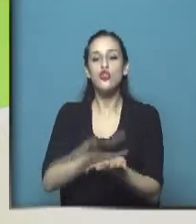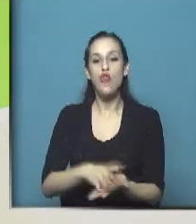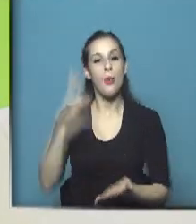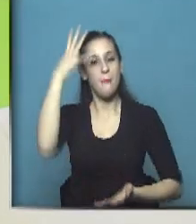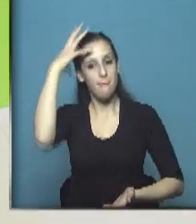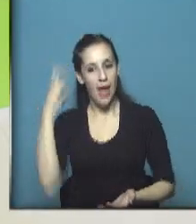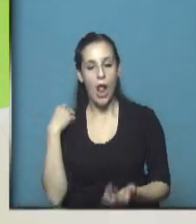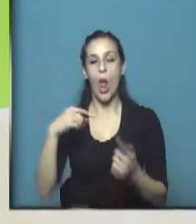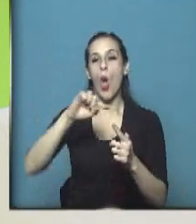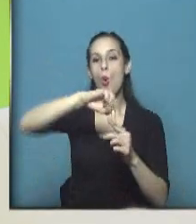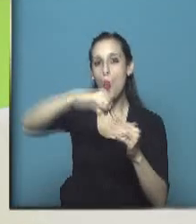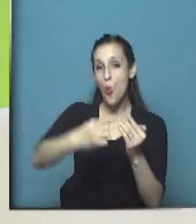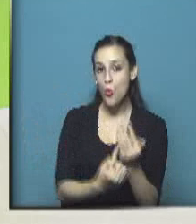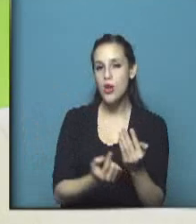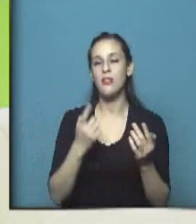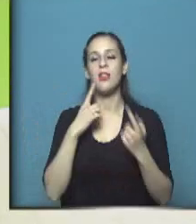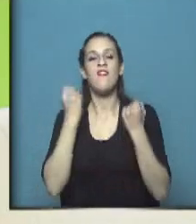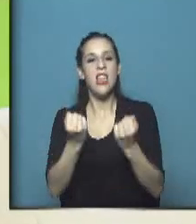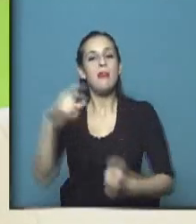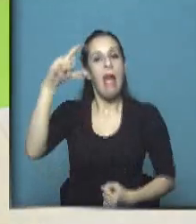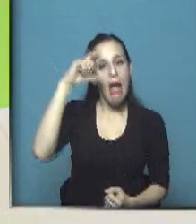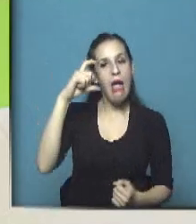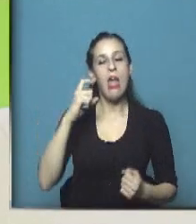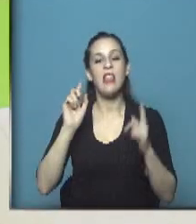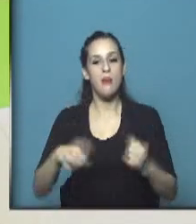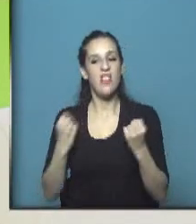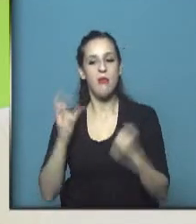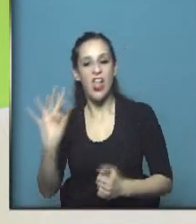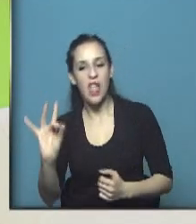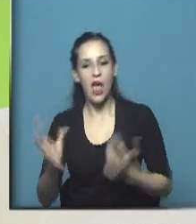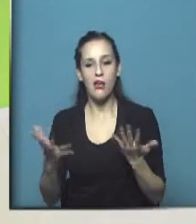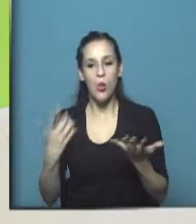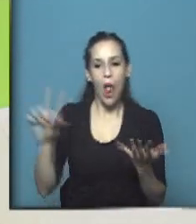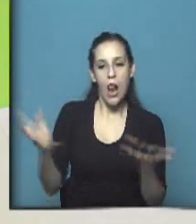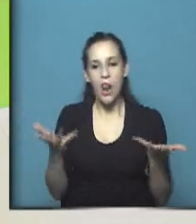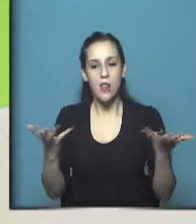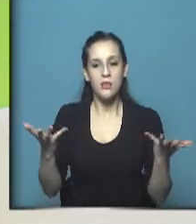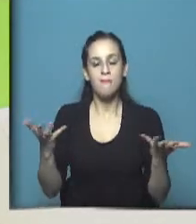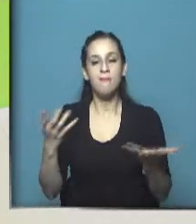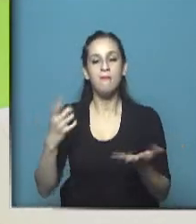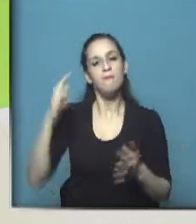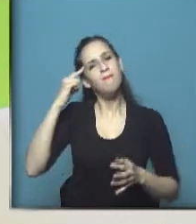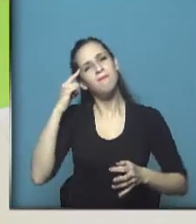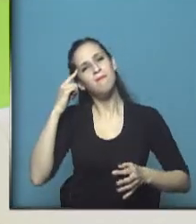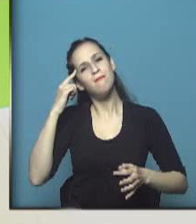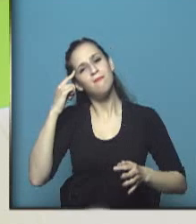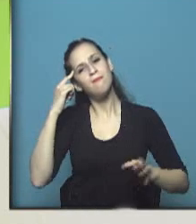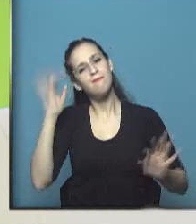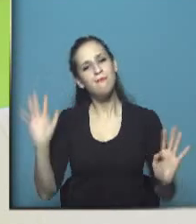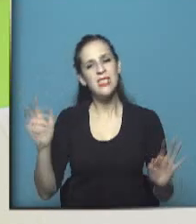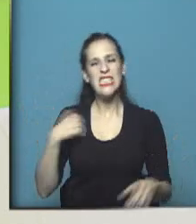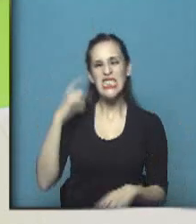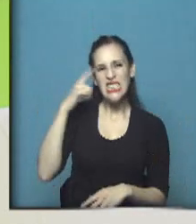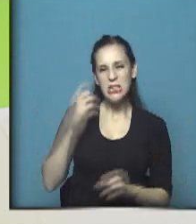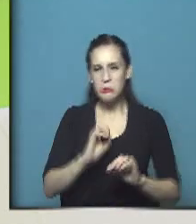pelo, con las uñas, con la vitamina E o D, que ya ni sé cuál es de las dos, pero decís, bueno, no, la verdad es que no lo veo demasiado